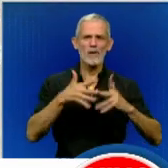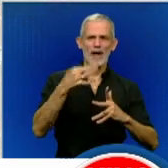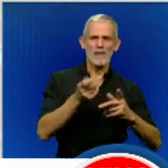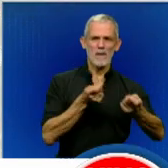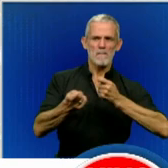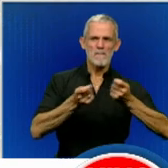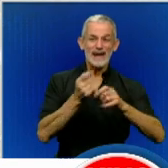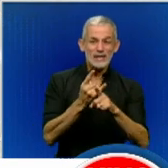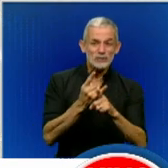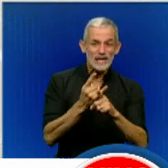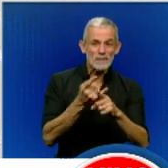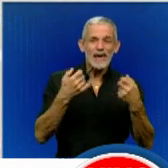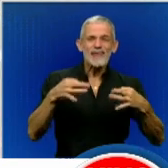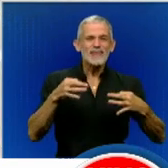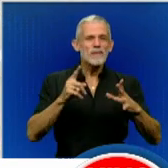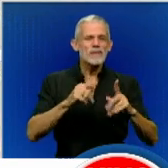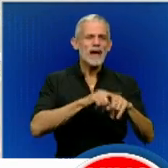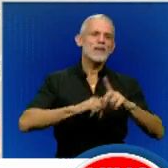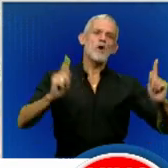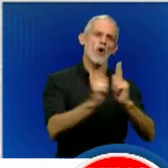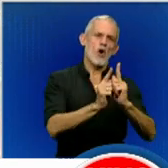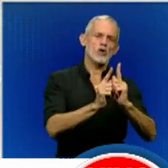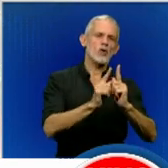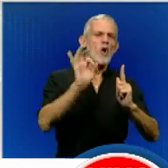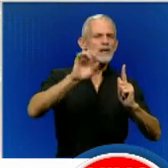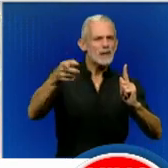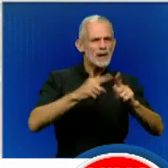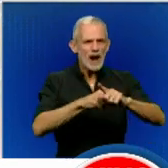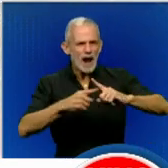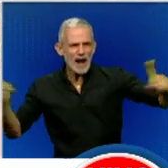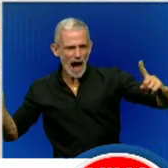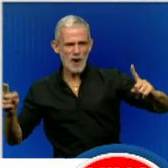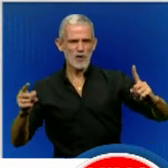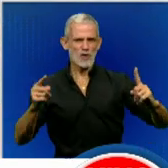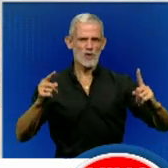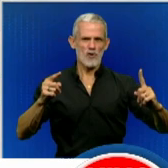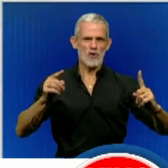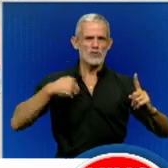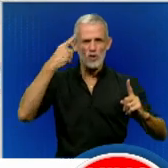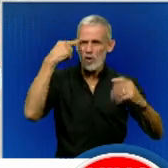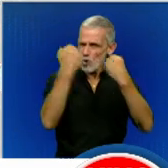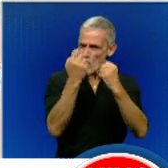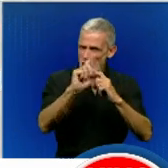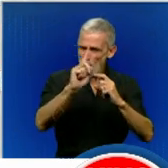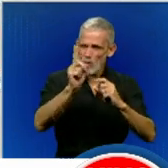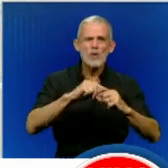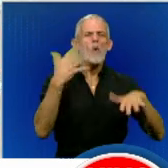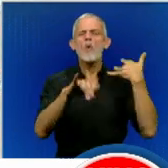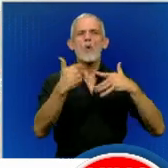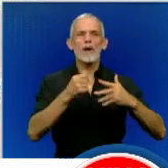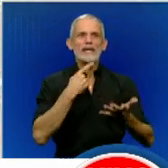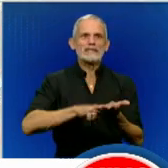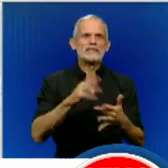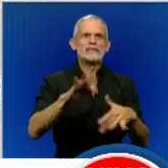siempre corto plazo o en largo plazo y no estoy para nada de acuerdo que la urgencia fiscal